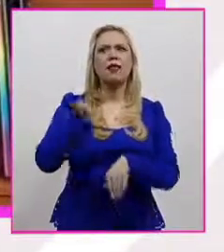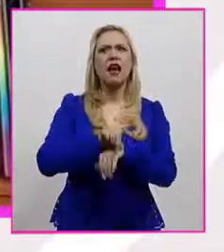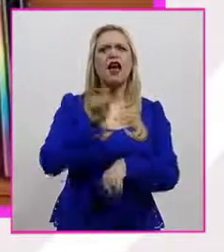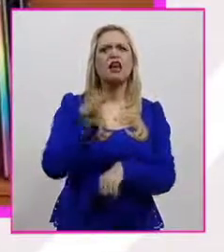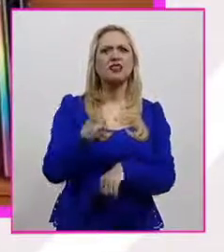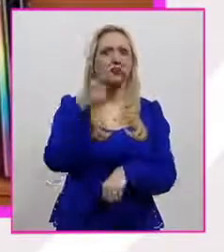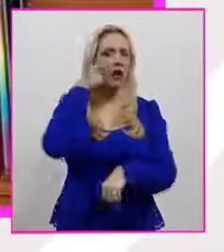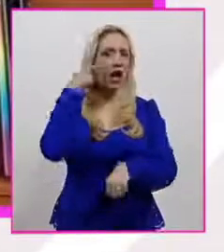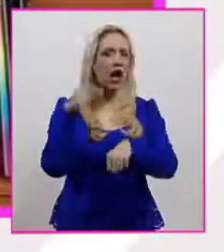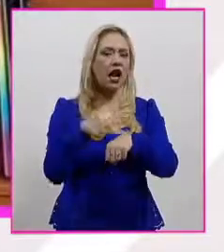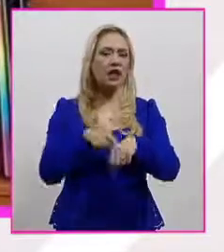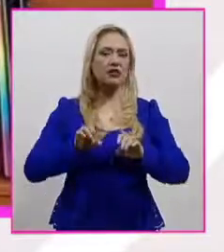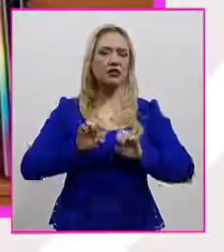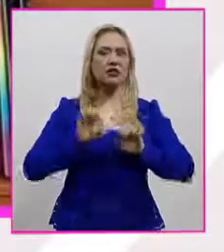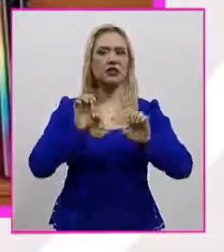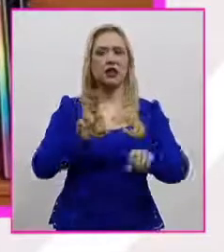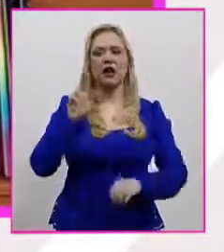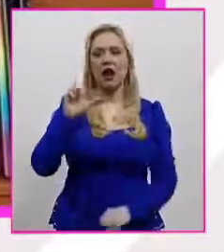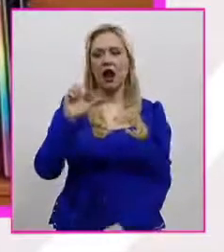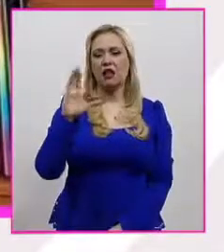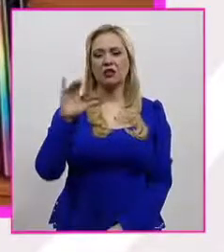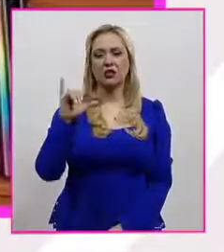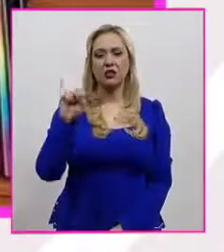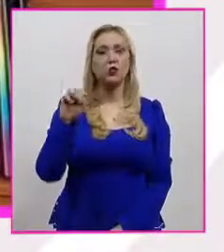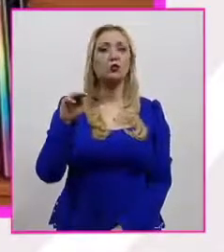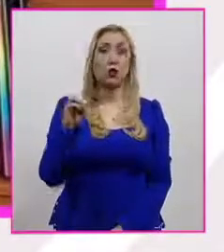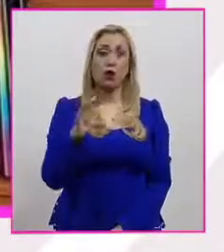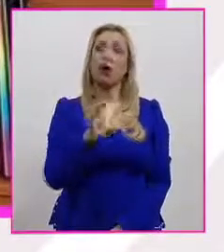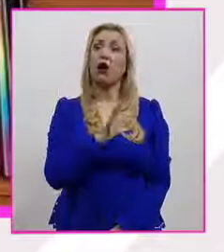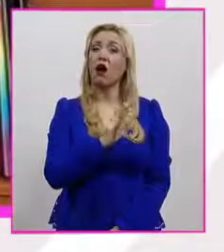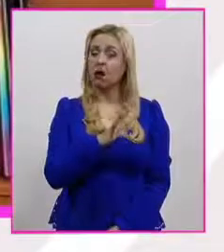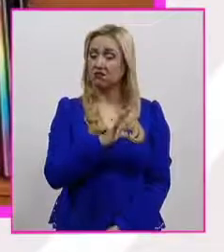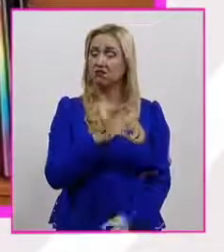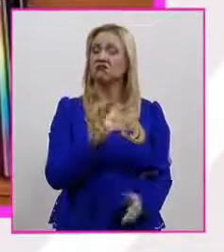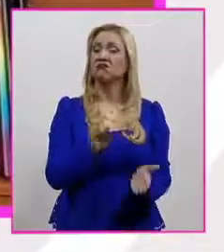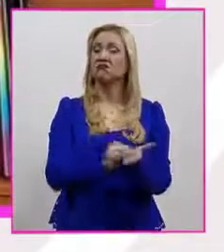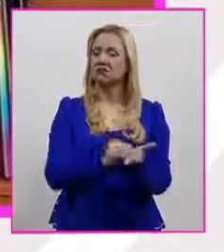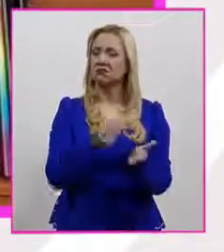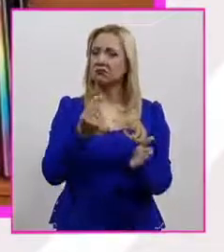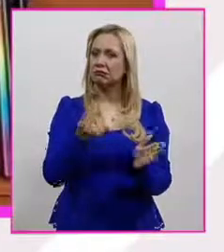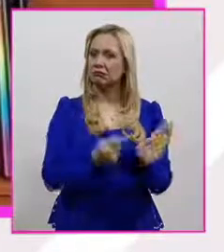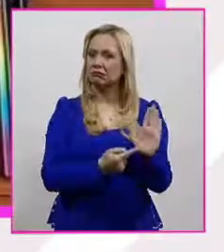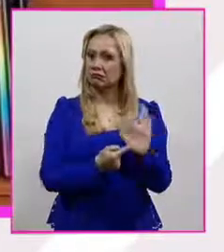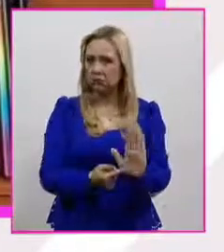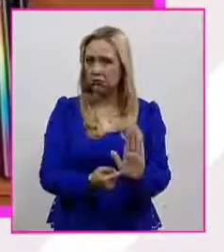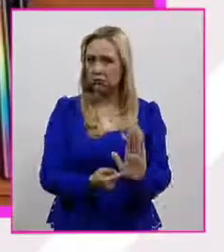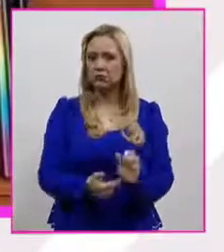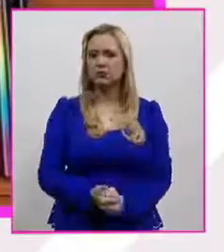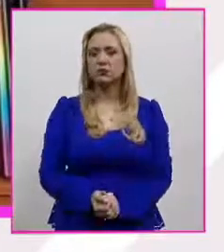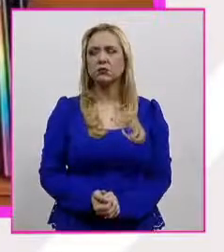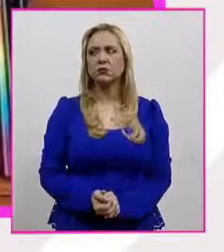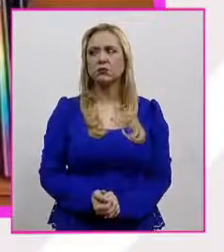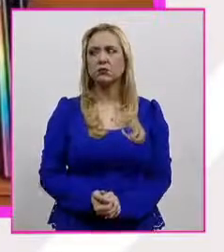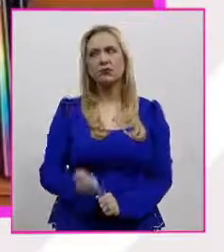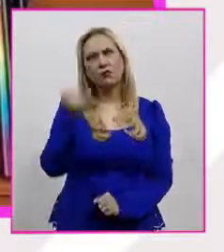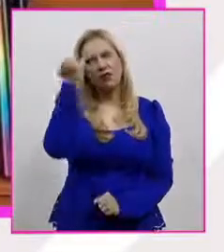y hay que hablar sobre ello. Y justo en esta idea de estar hablando sobre cómo el